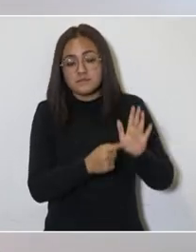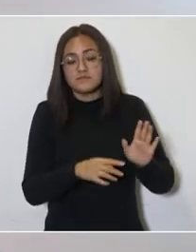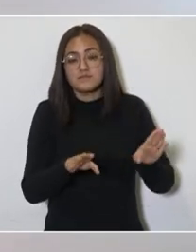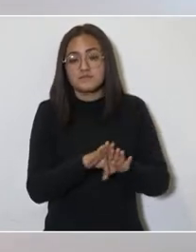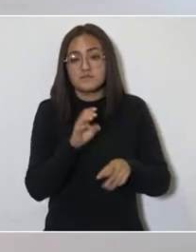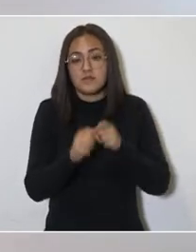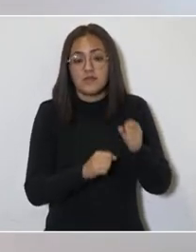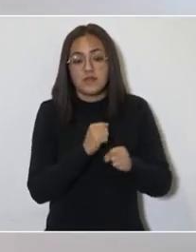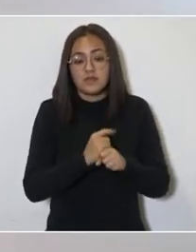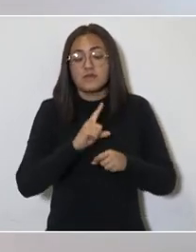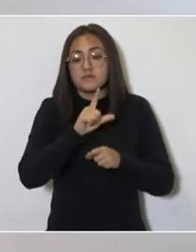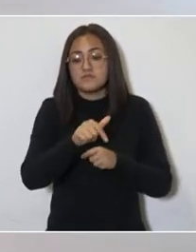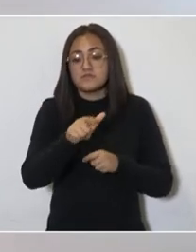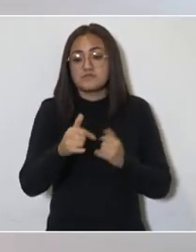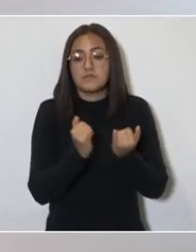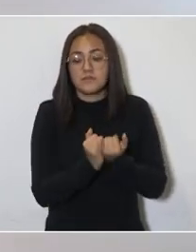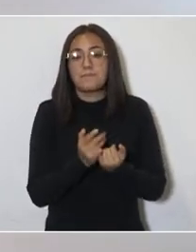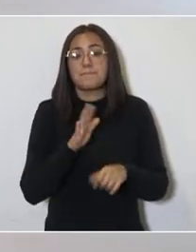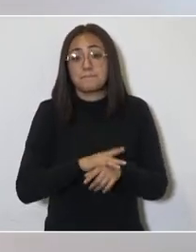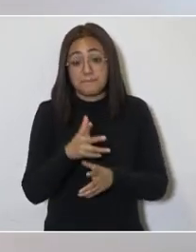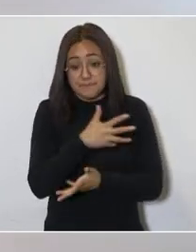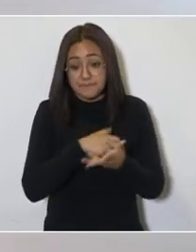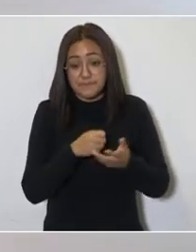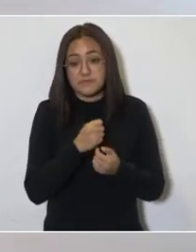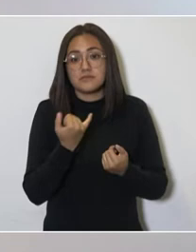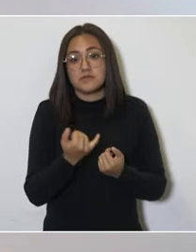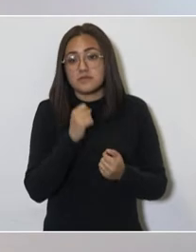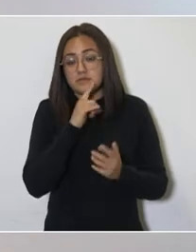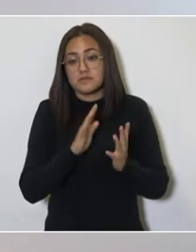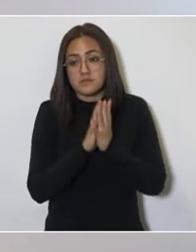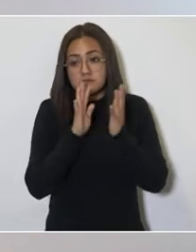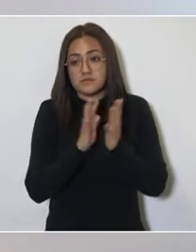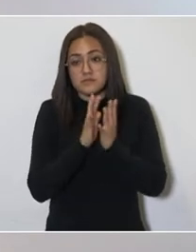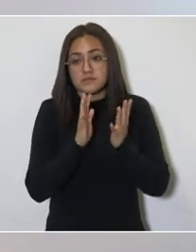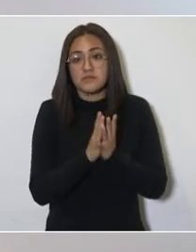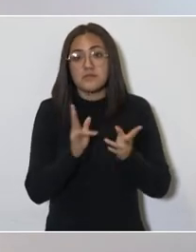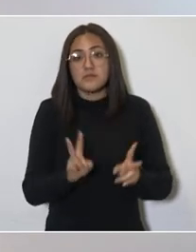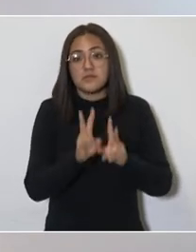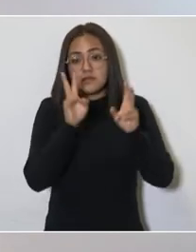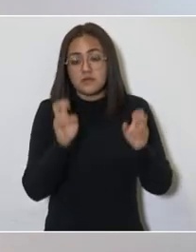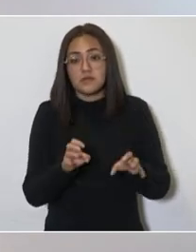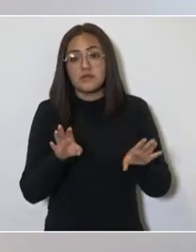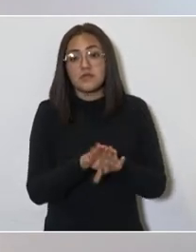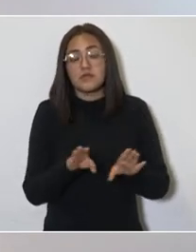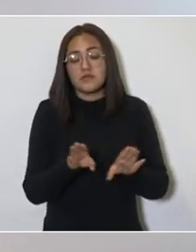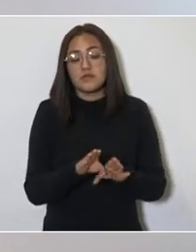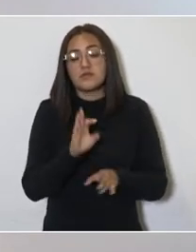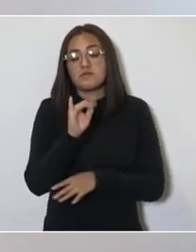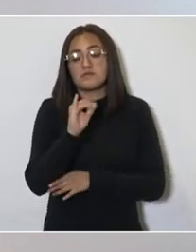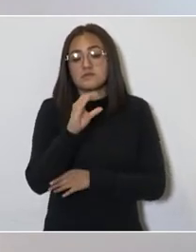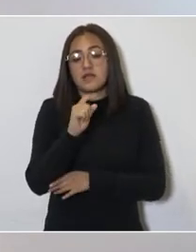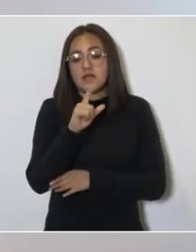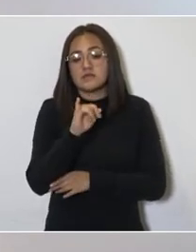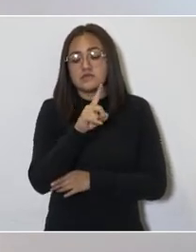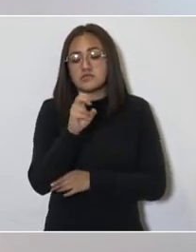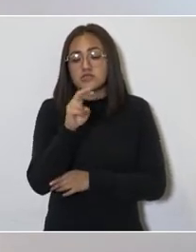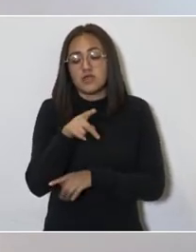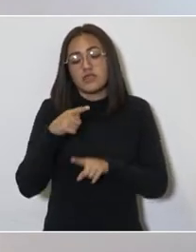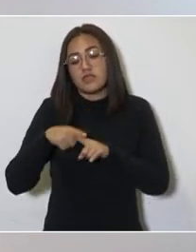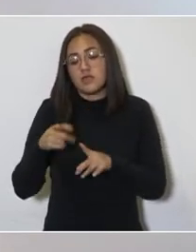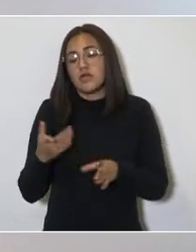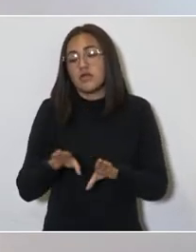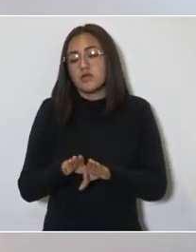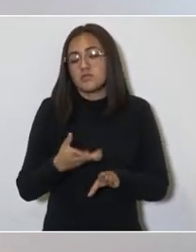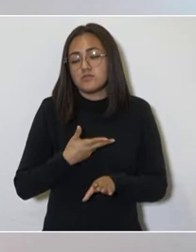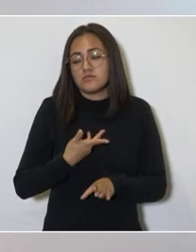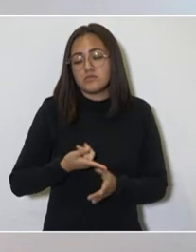de los años subsecuentes. A mayor recaudación y mayor participación en temas de fiscalización y diversos